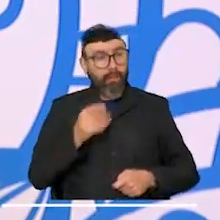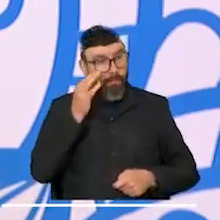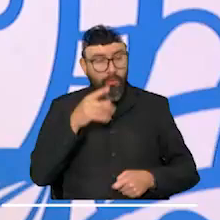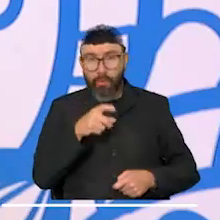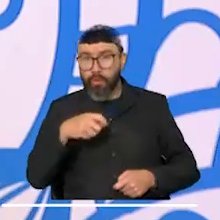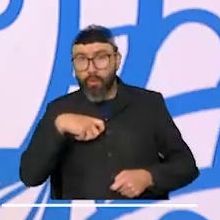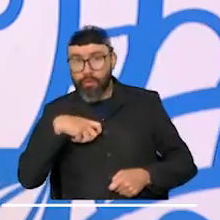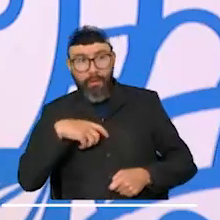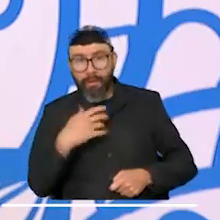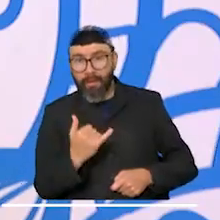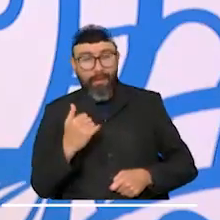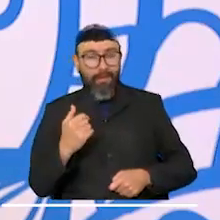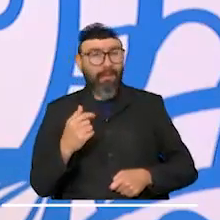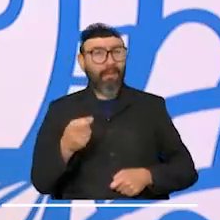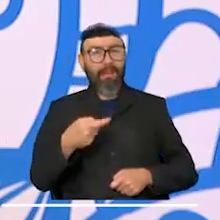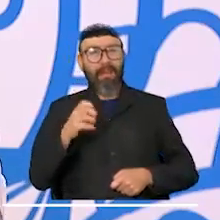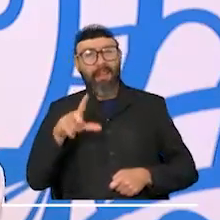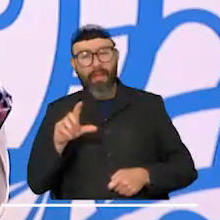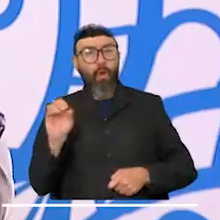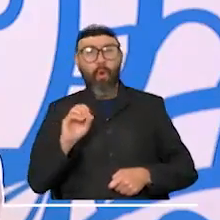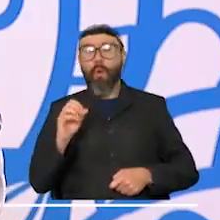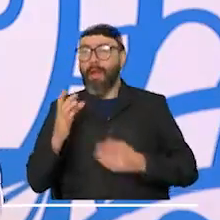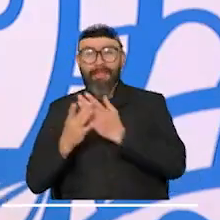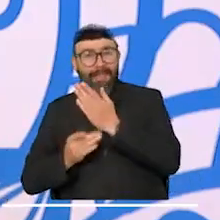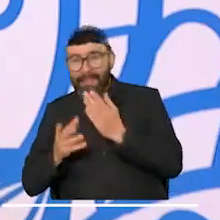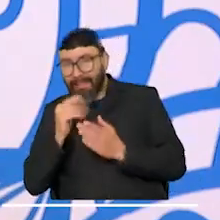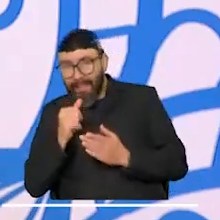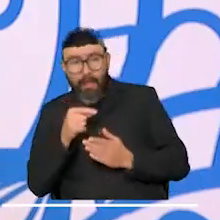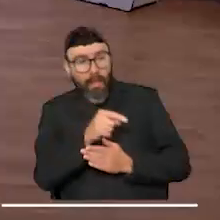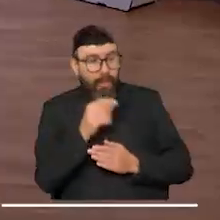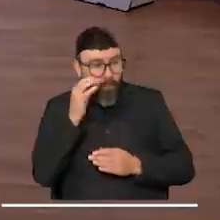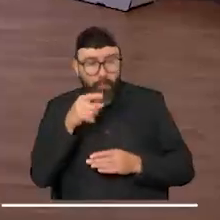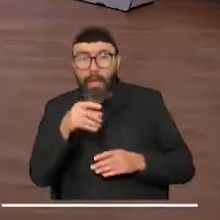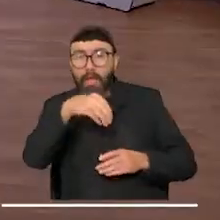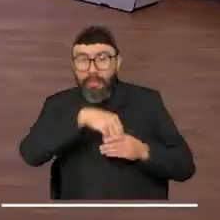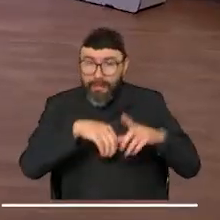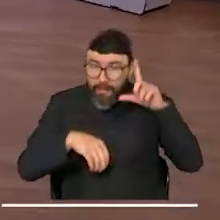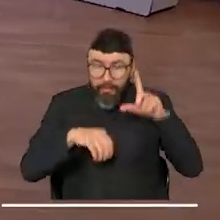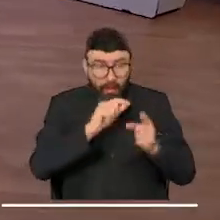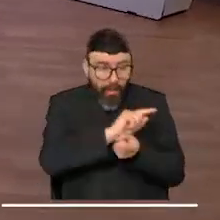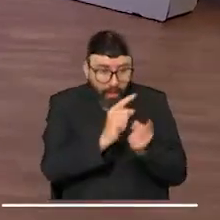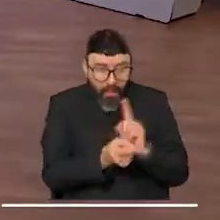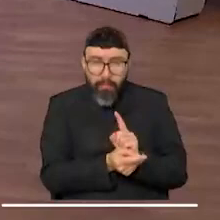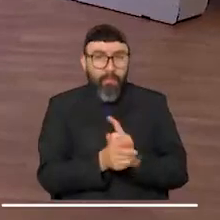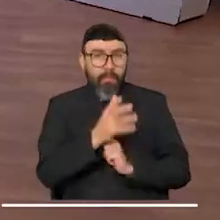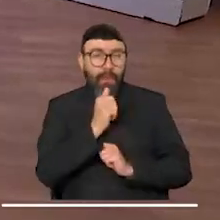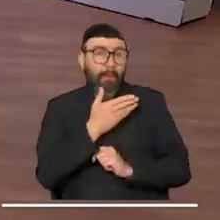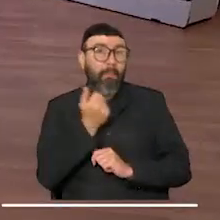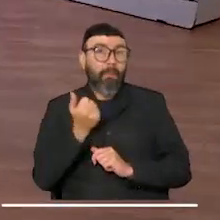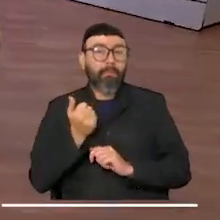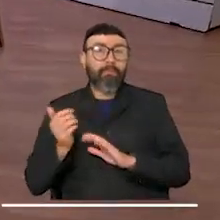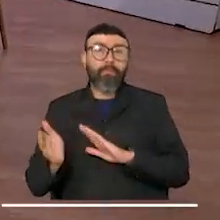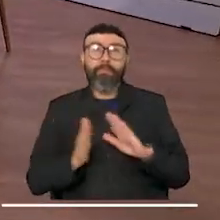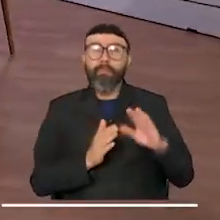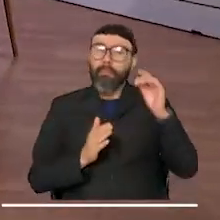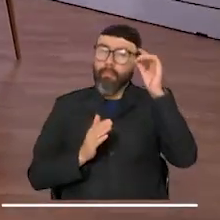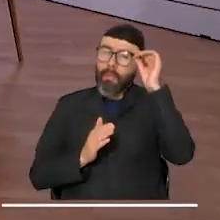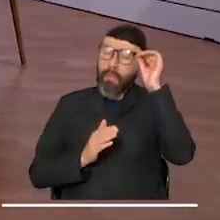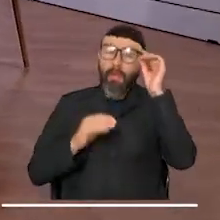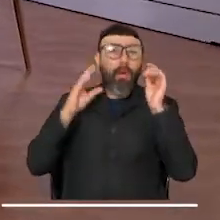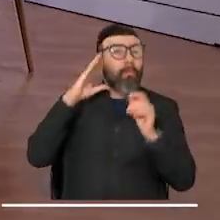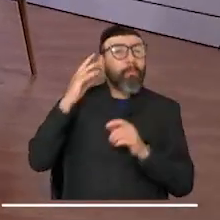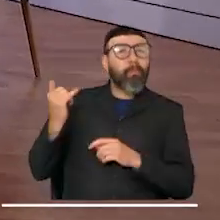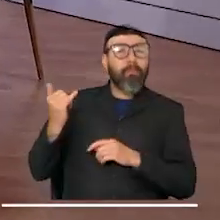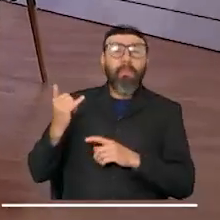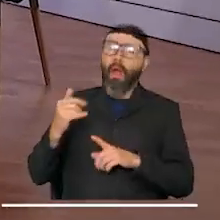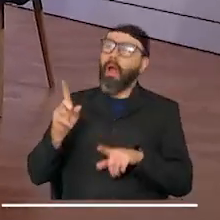ni tengan aceites para que esas infecciones no empiecen a realizar cambios a niveles a vagina doctora Natalia hoy en día yo escuché que muchas mujeres por